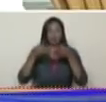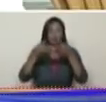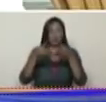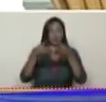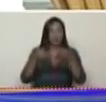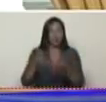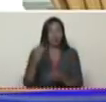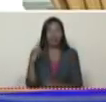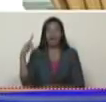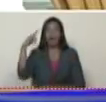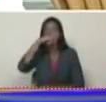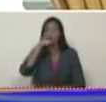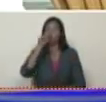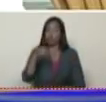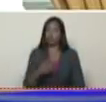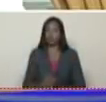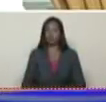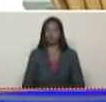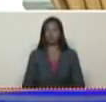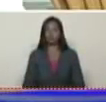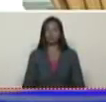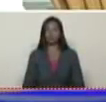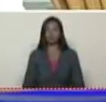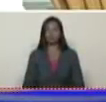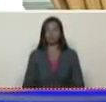y aéreo también.